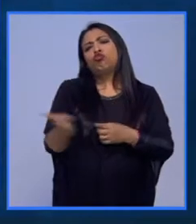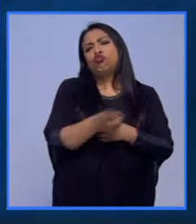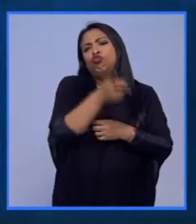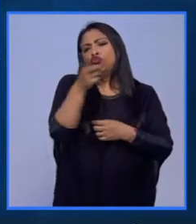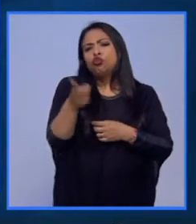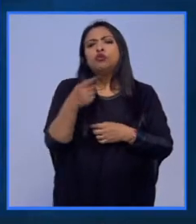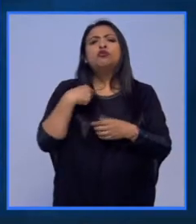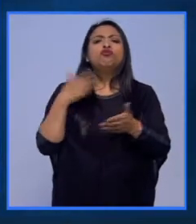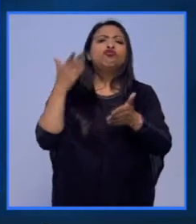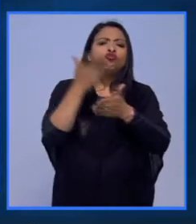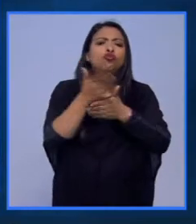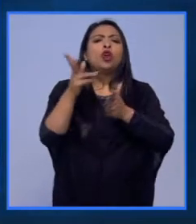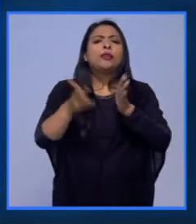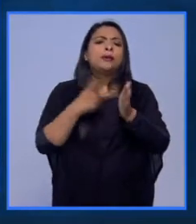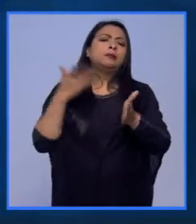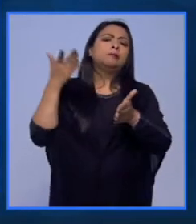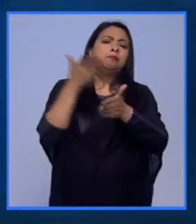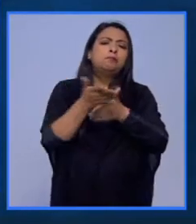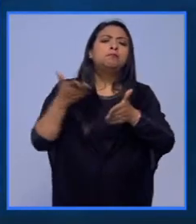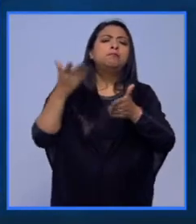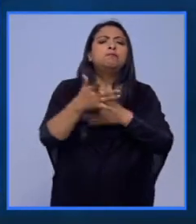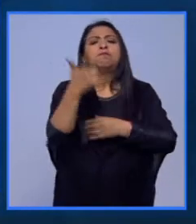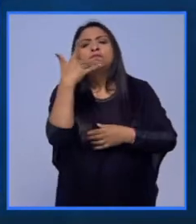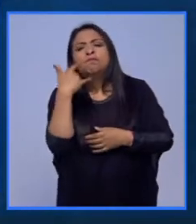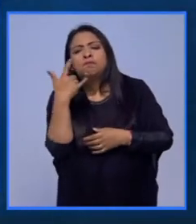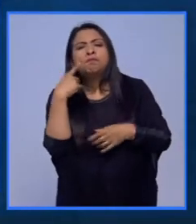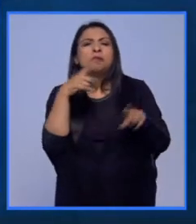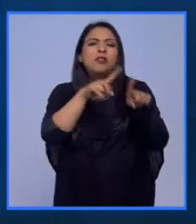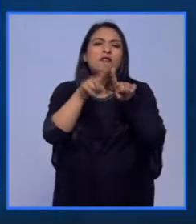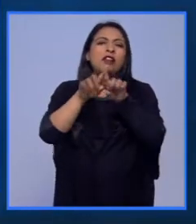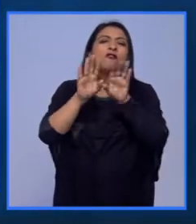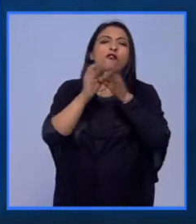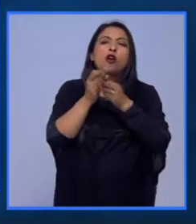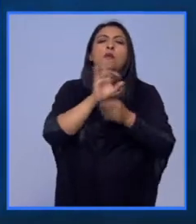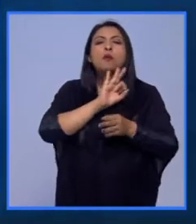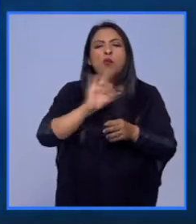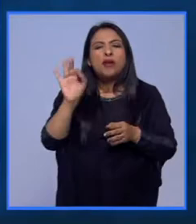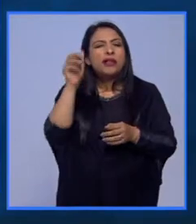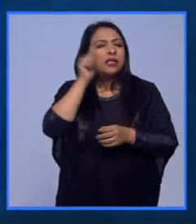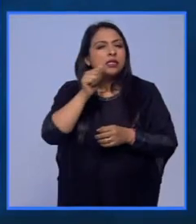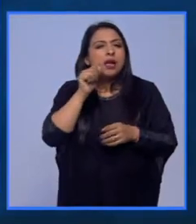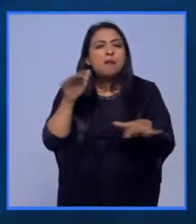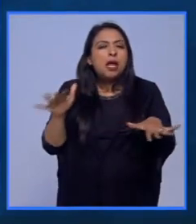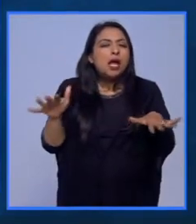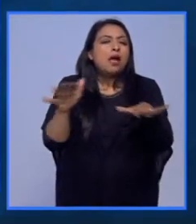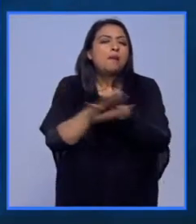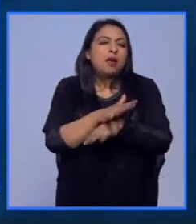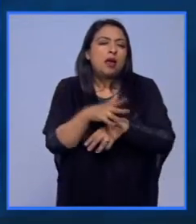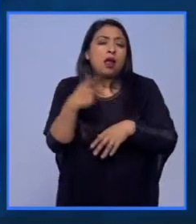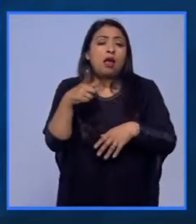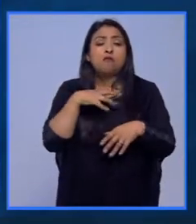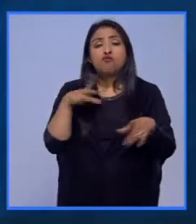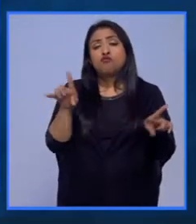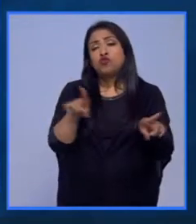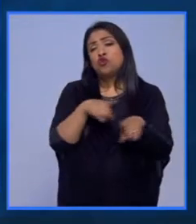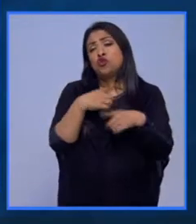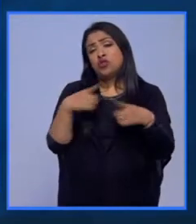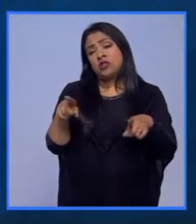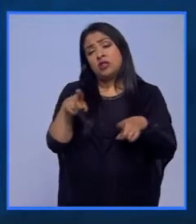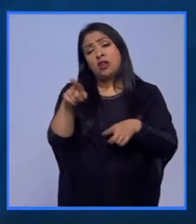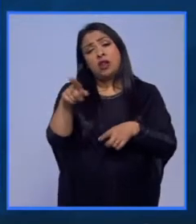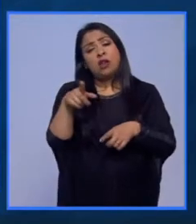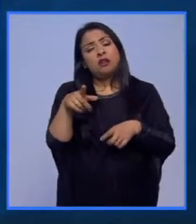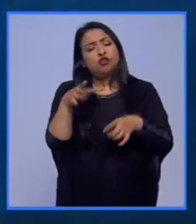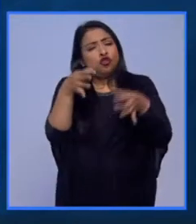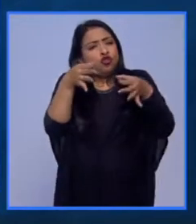digamos, que se ha visitado y revisitado con distintas, distintas siempre aproximaciones. Siempre hay manera de reinterpretar algo. Siempre, ¿no? Una obra maestra con una música de ese,